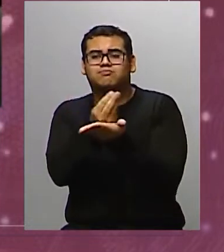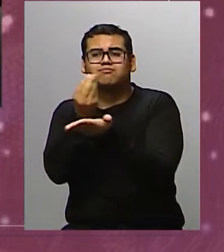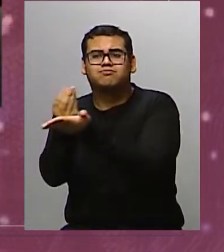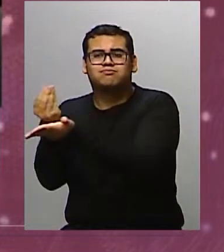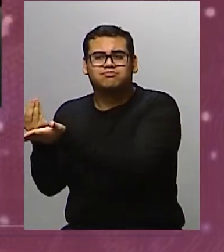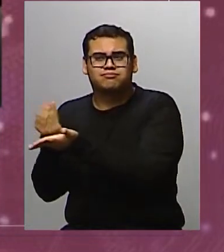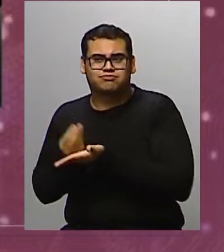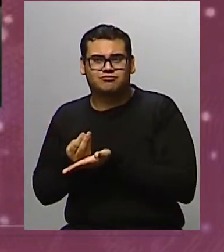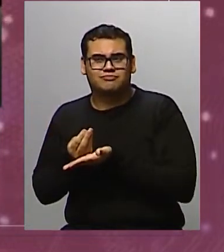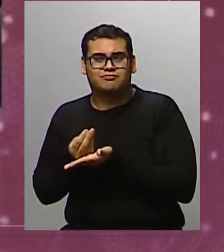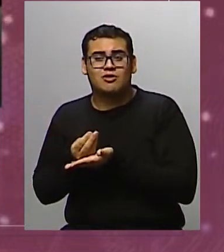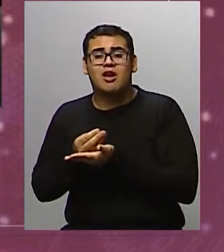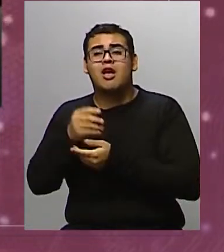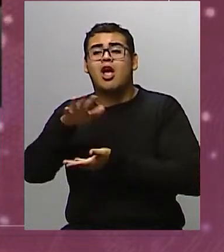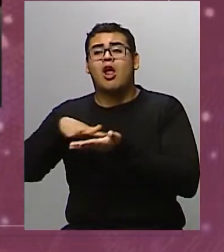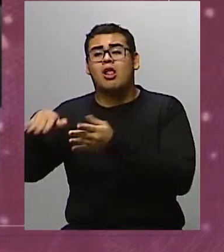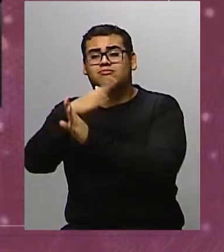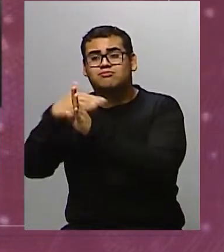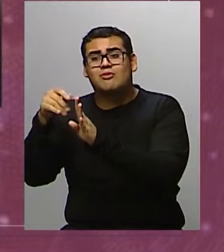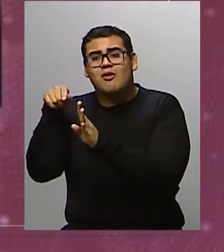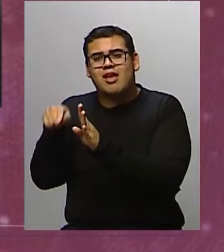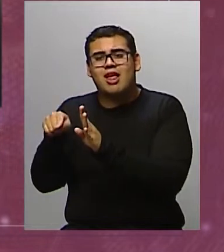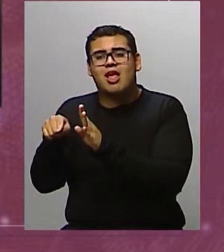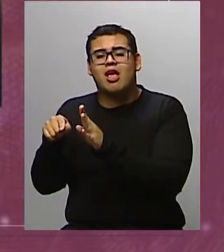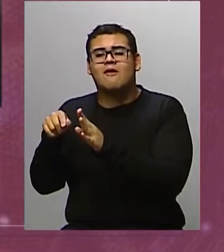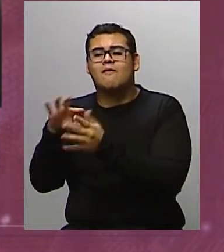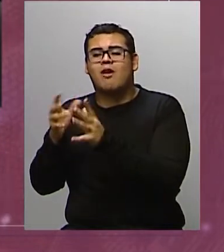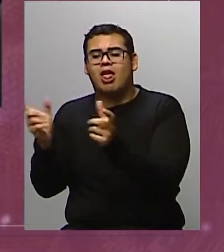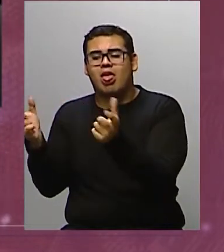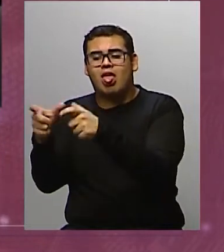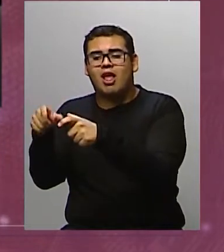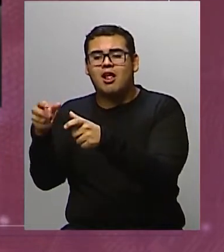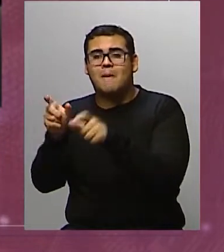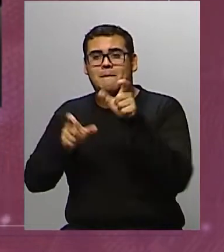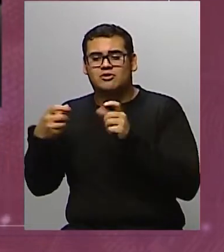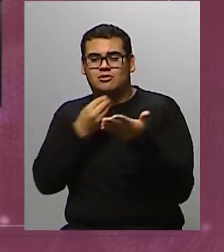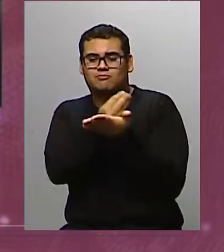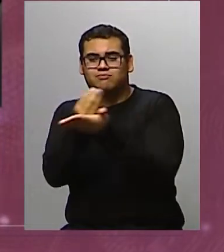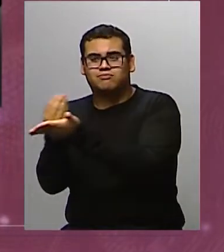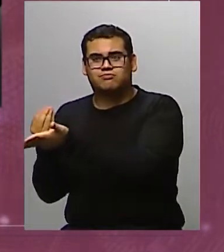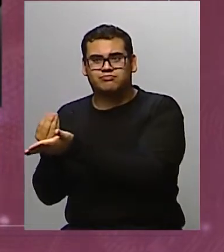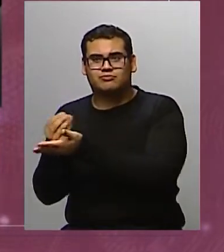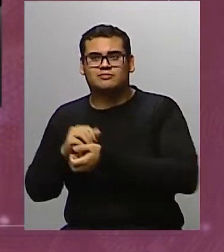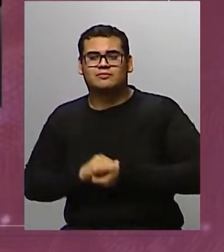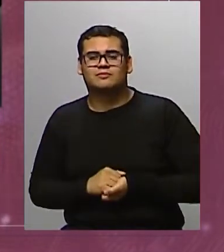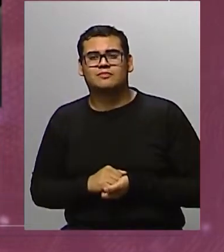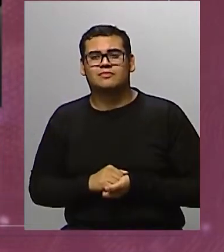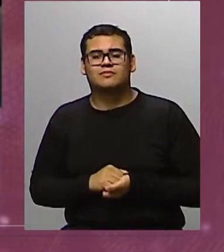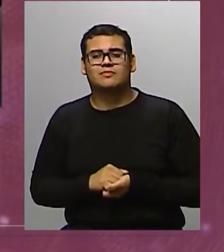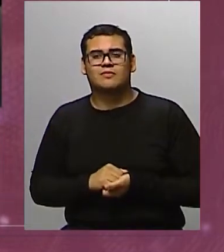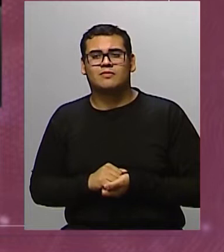le fue ganando espacio a los sitios húmedos, a los humedales ribereños, en el caso de la